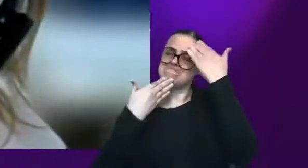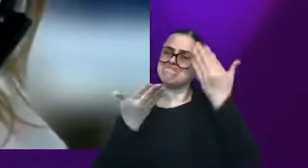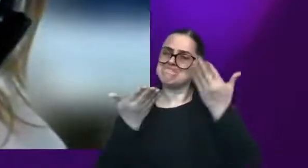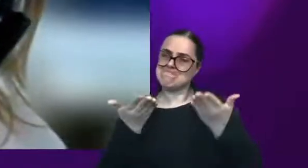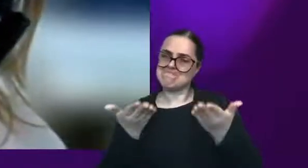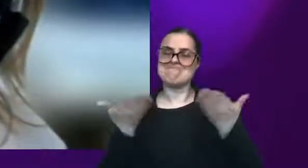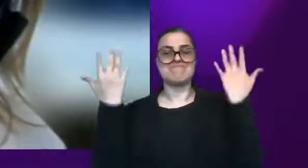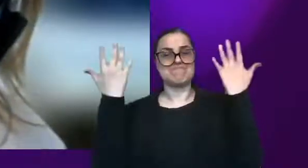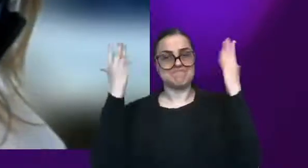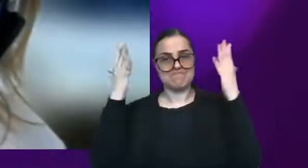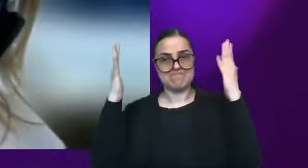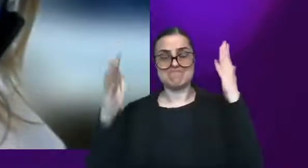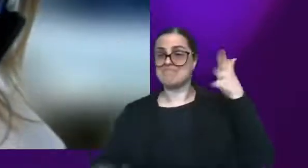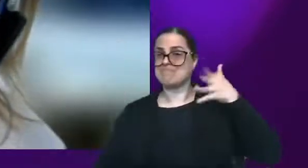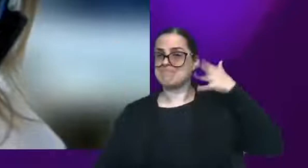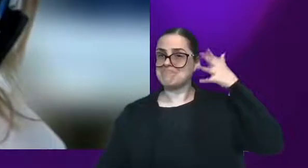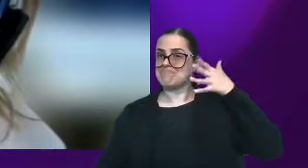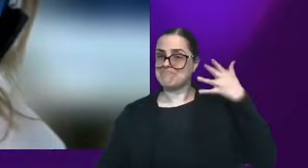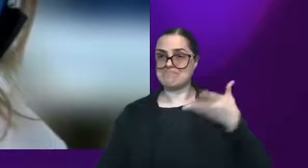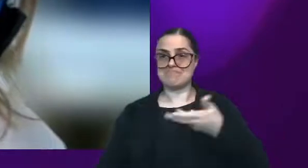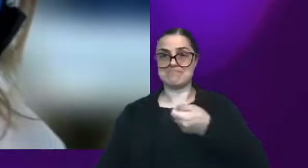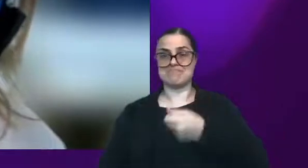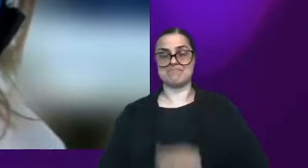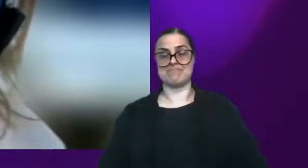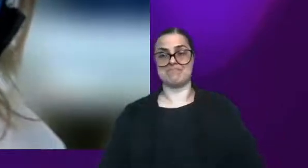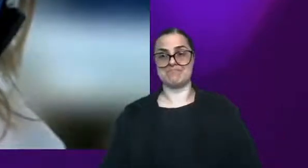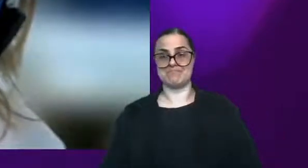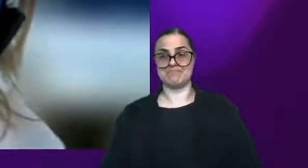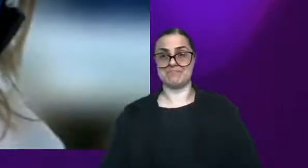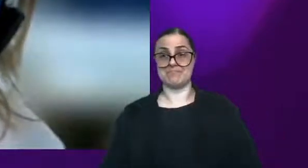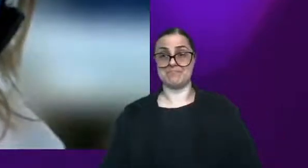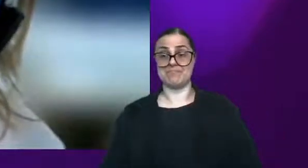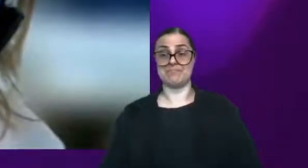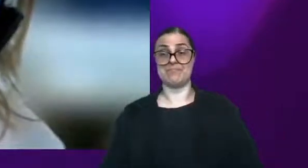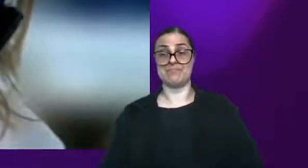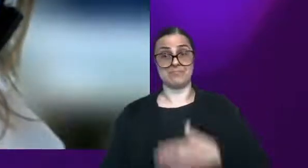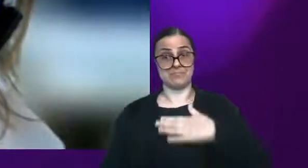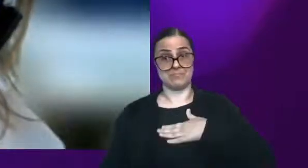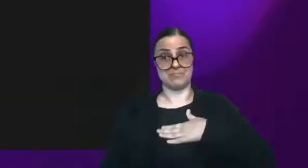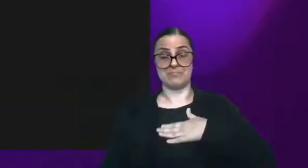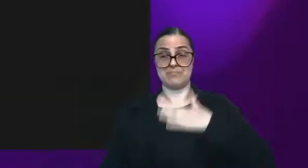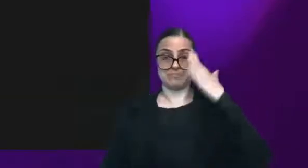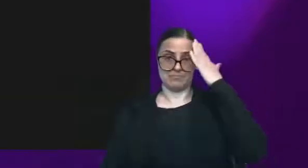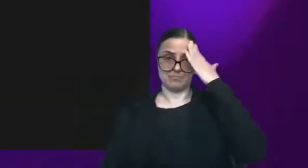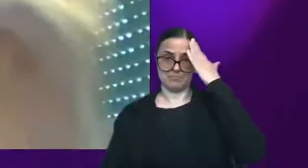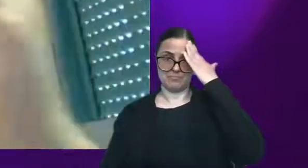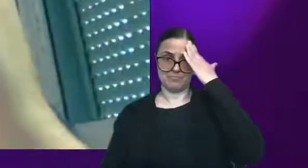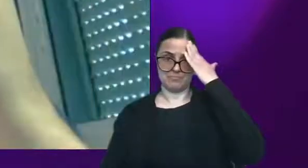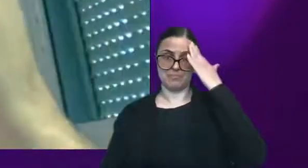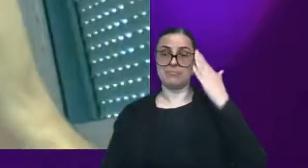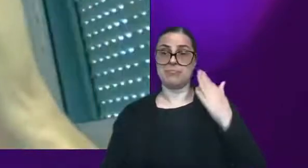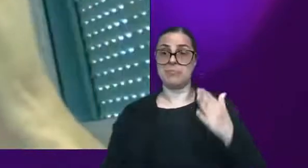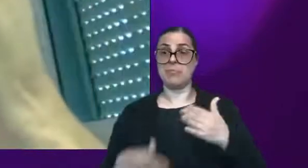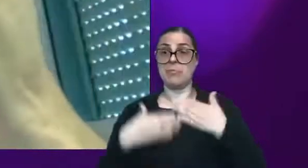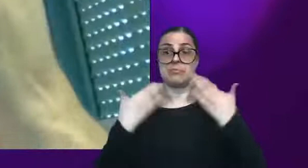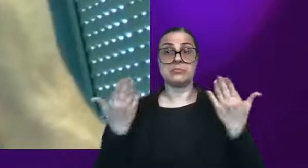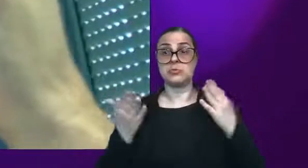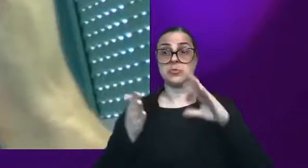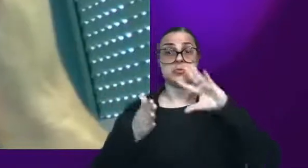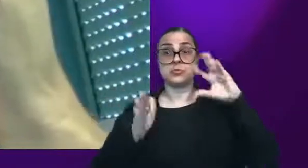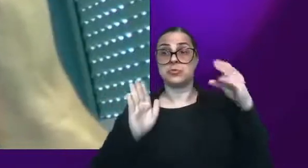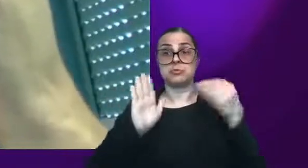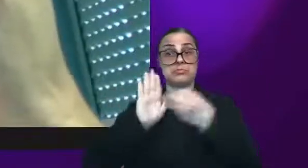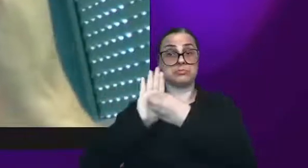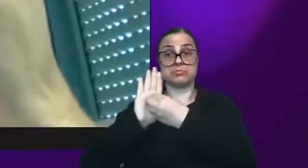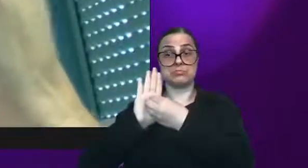Me gustaría mucho saber cuál es el enfoque, el abordaje ahora en